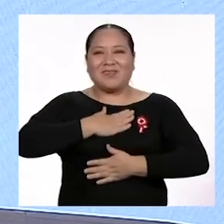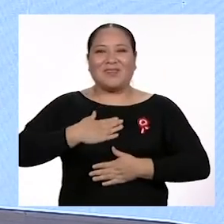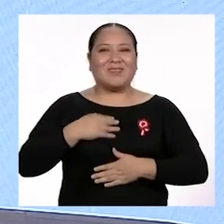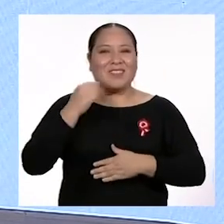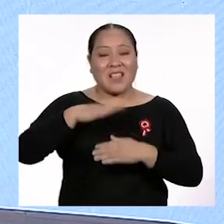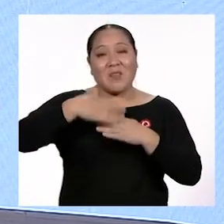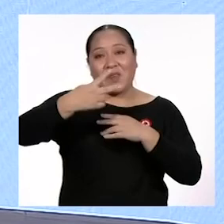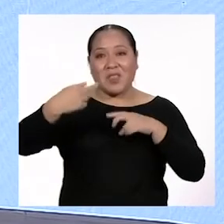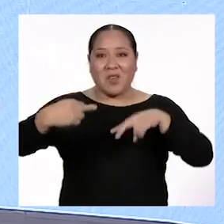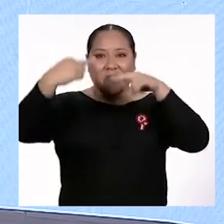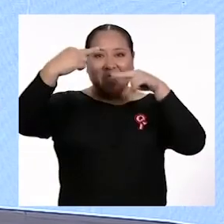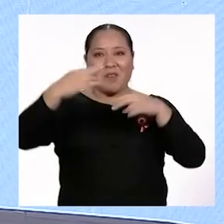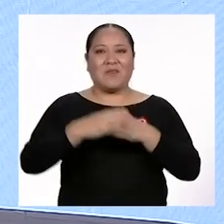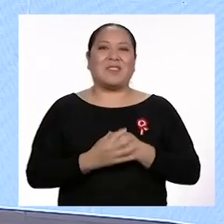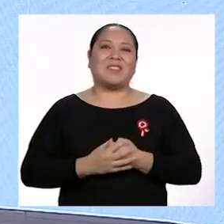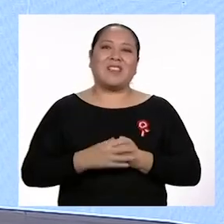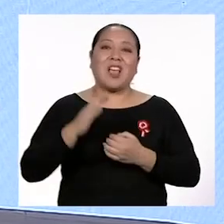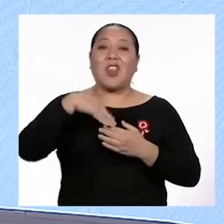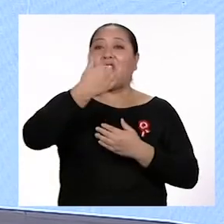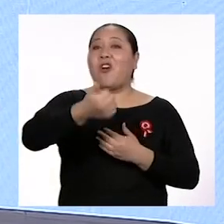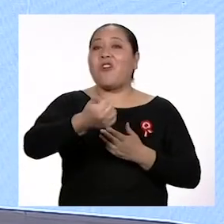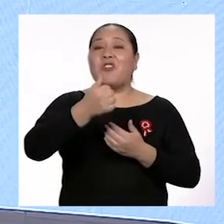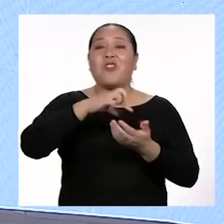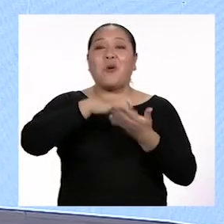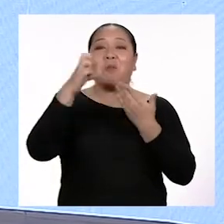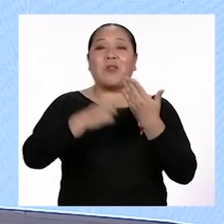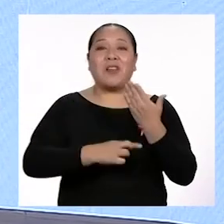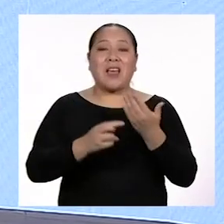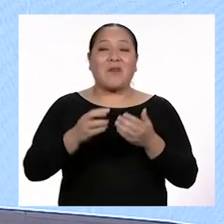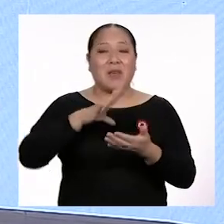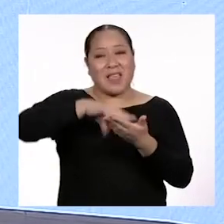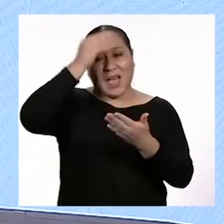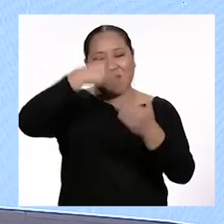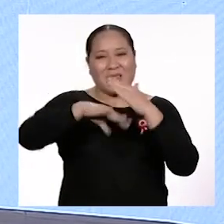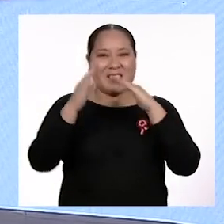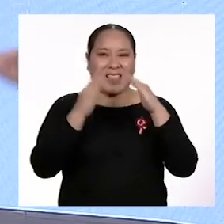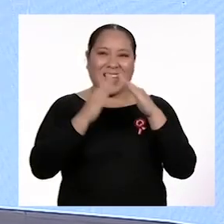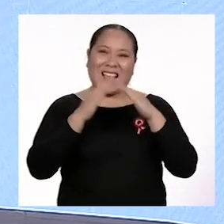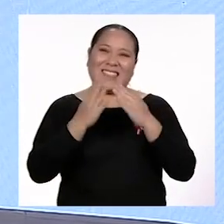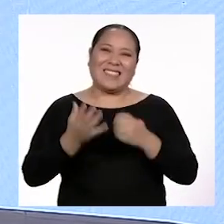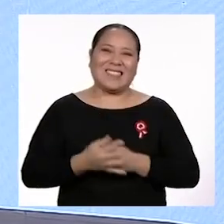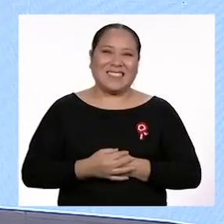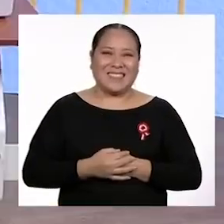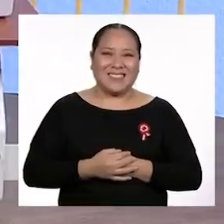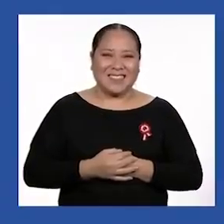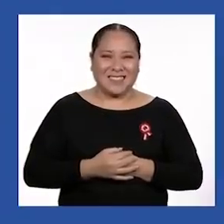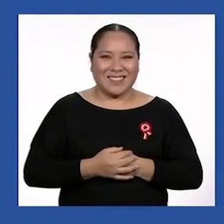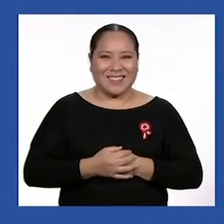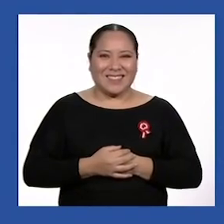Y nos vemos pronto en otro programa más de Aprendo en Casa.